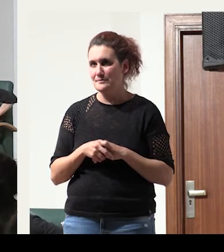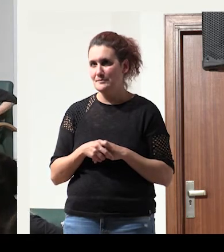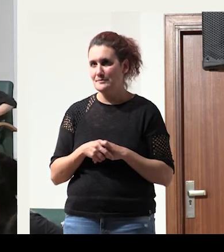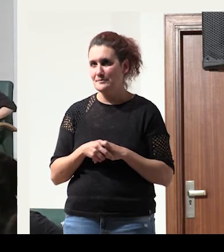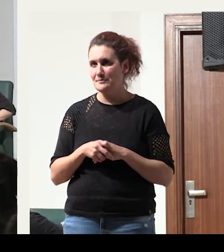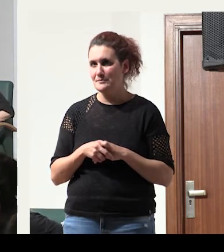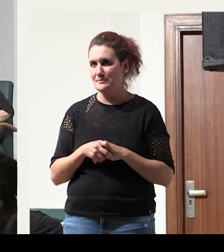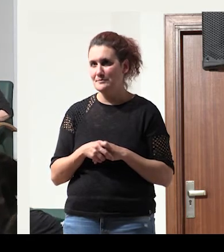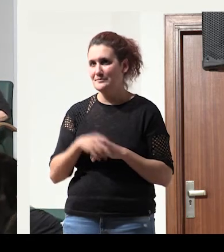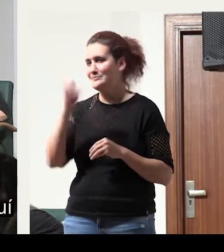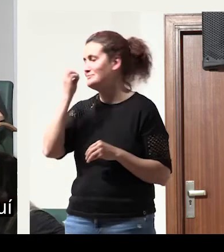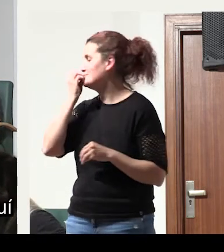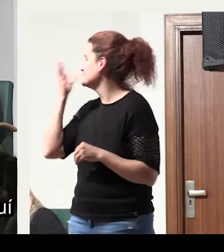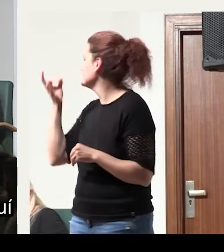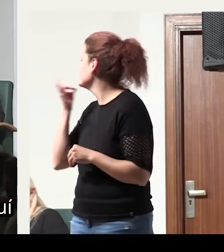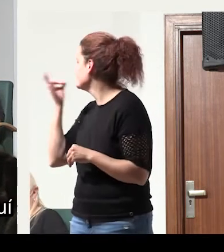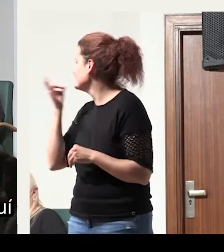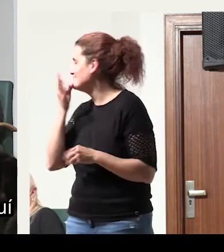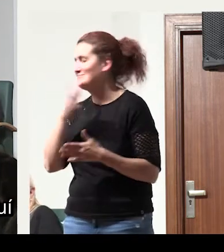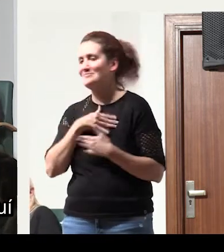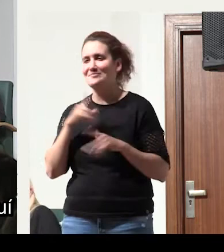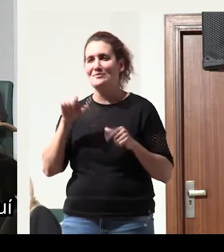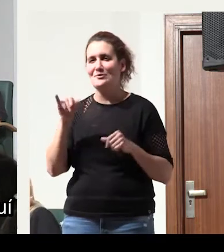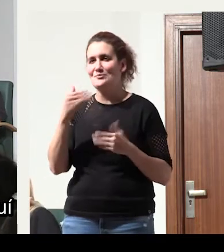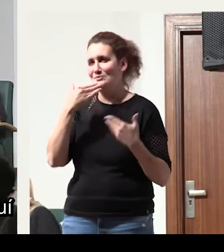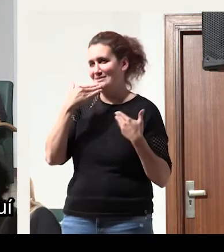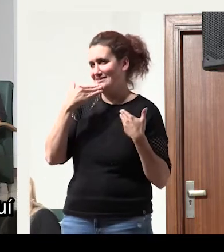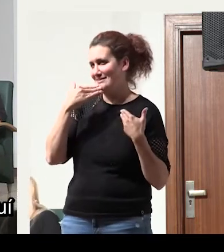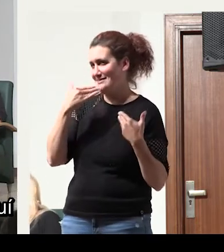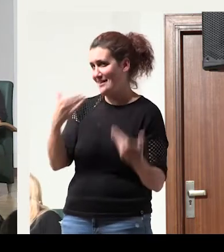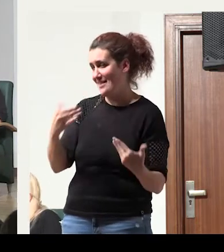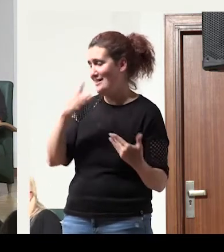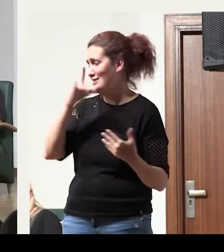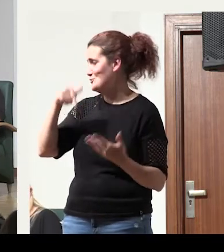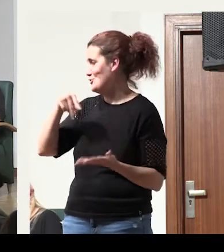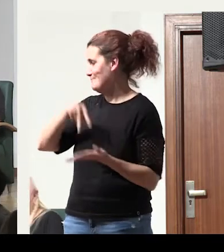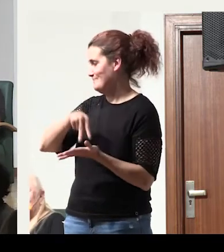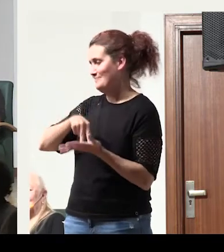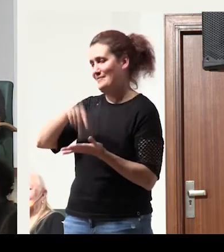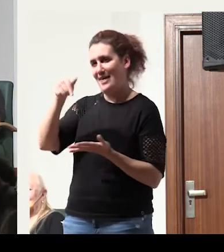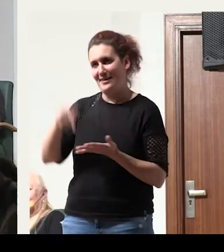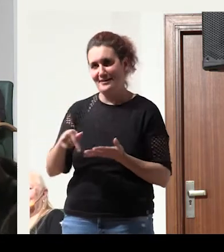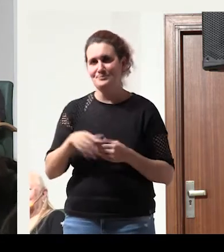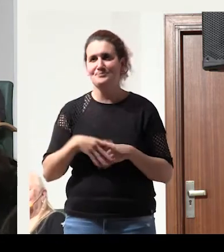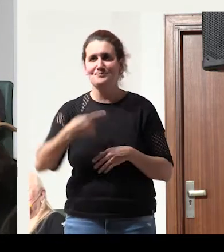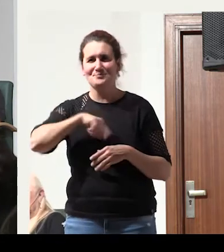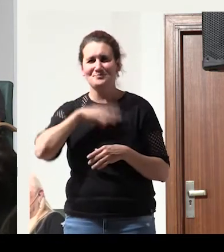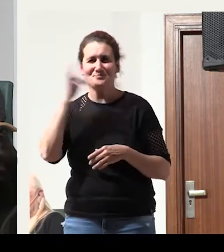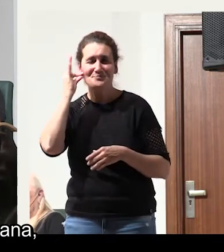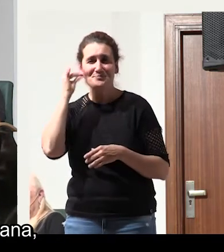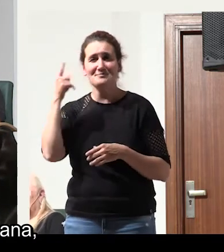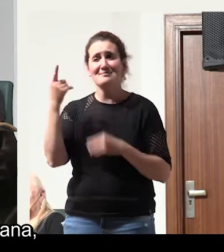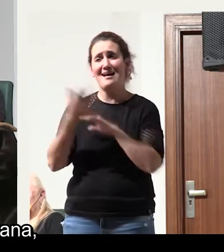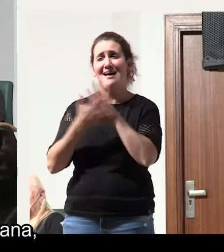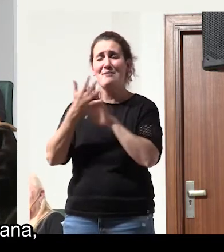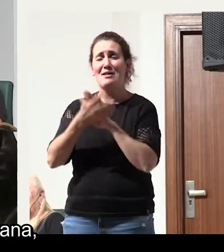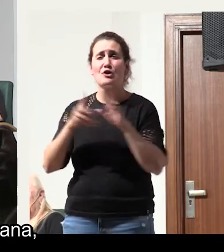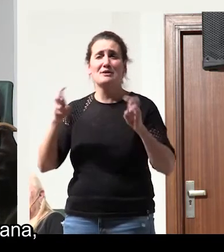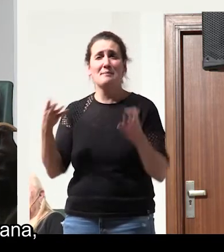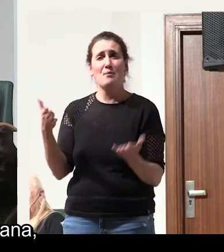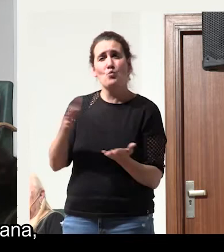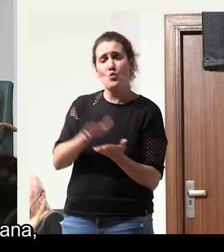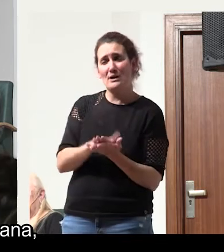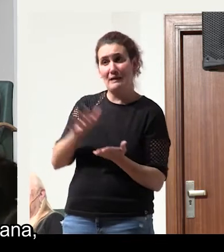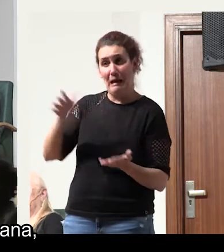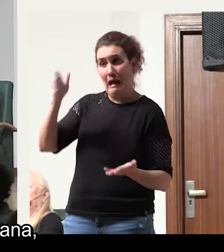Buenas tardes, Mariluz. Muchas gracias por estar aquí con nosotras. Mira, como has hablado del tema de la muerte, casualmente, no sé